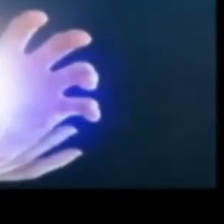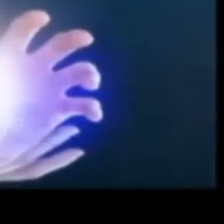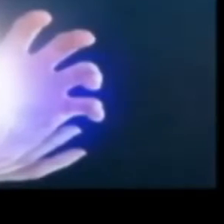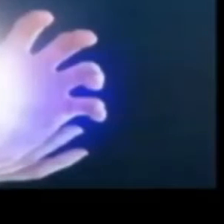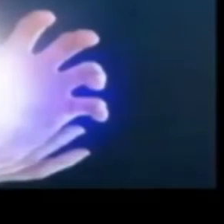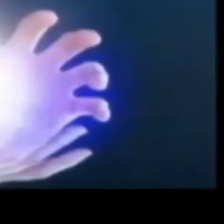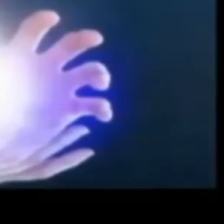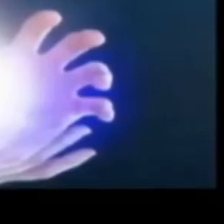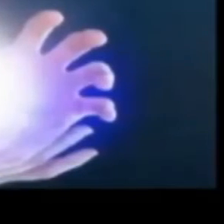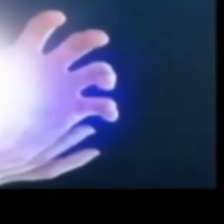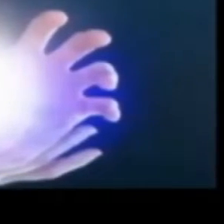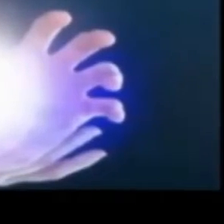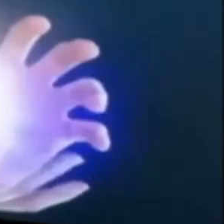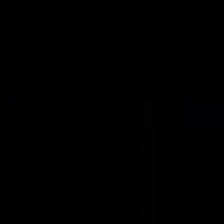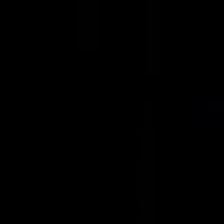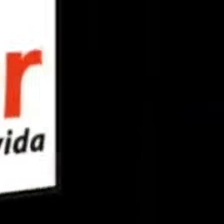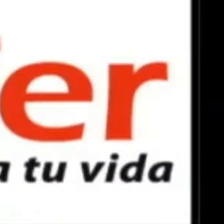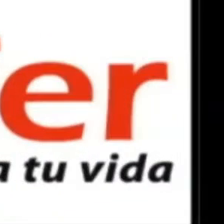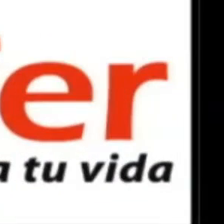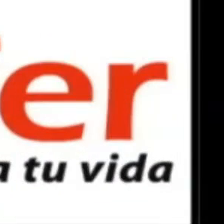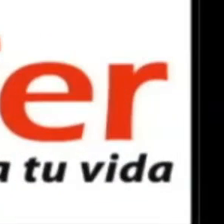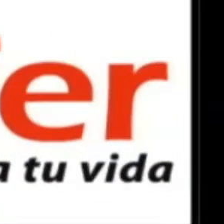Electrofer, ilumina tu vida.